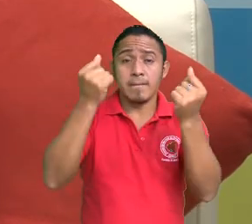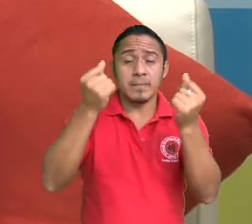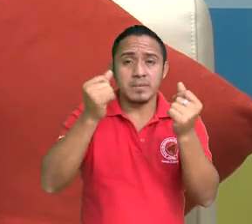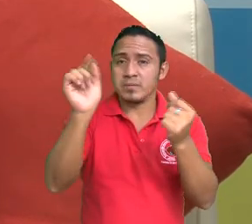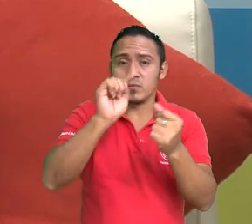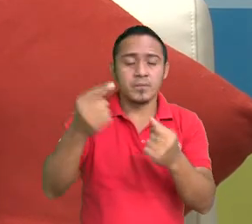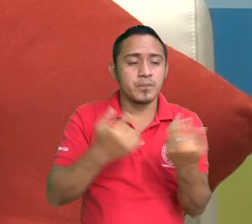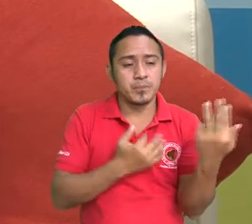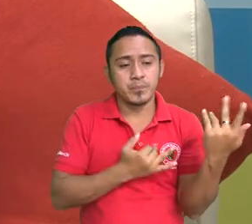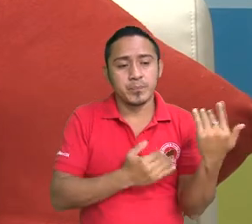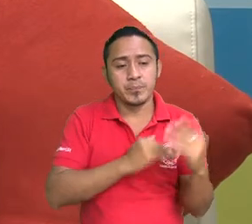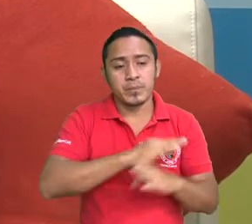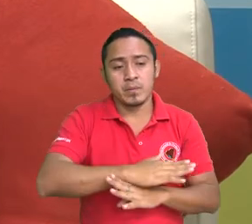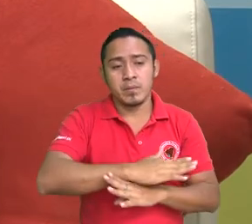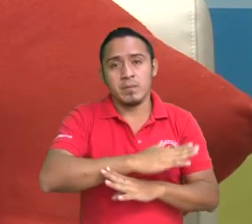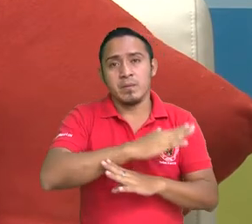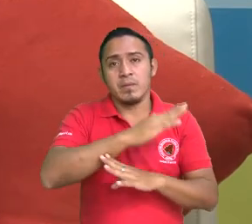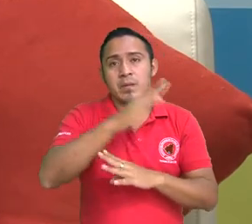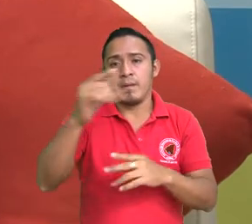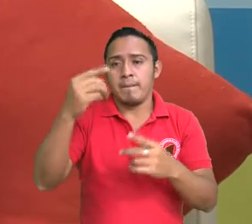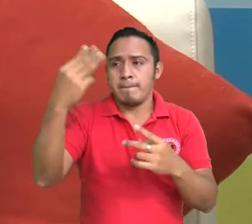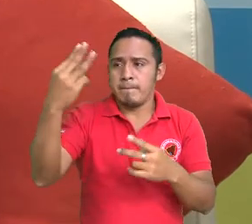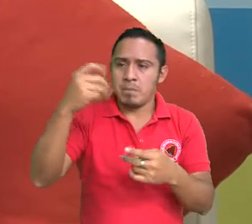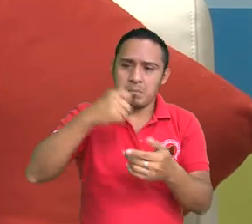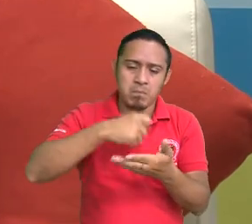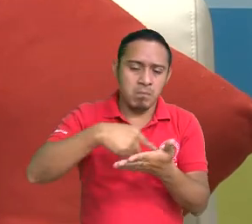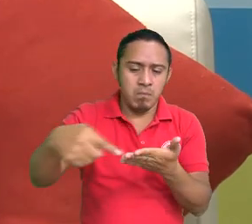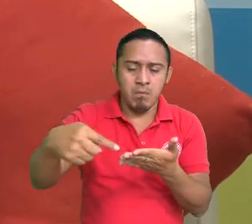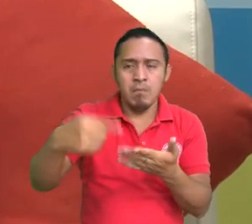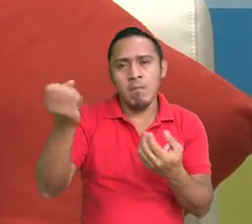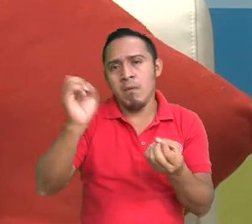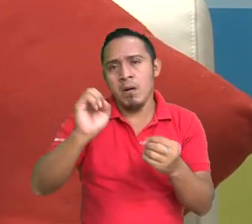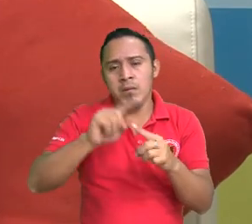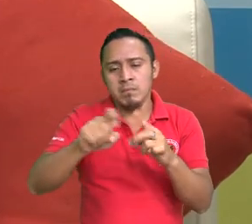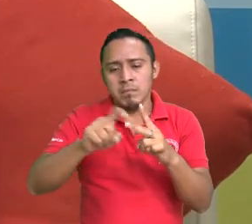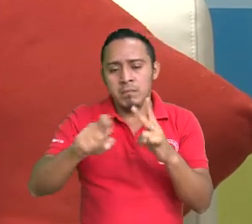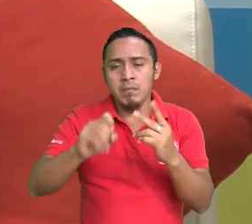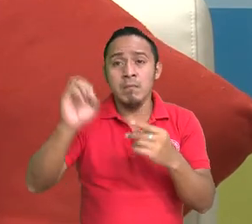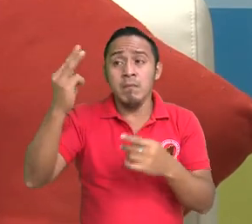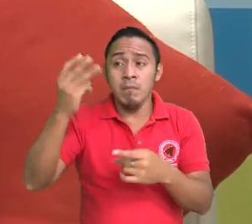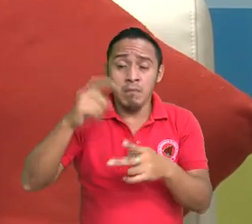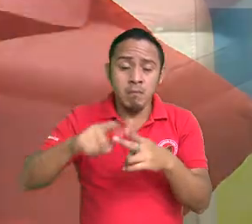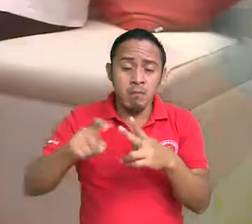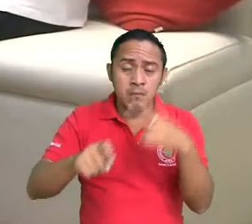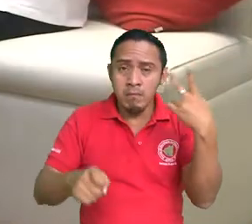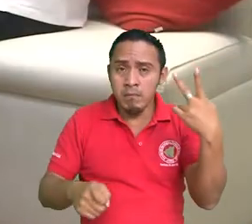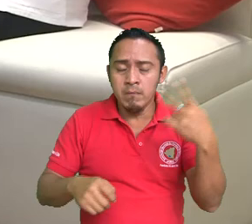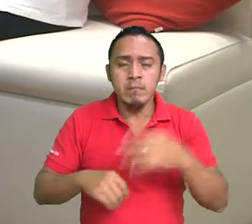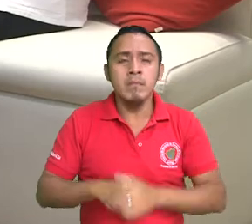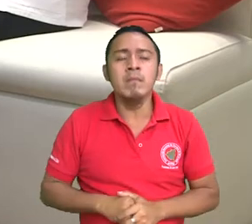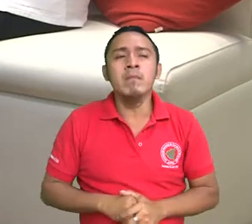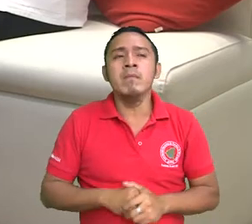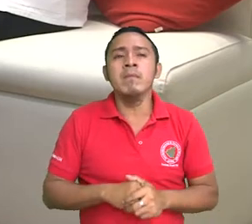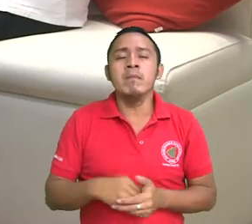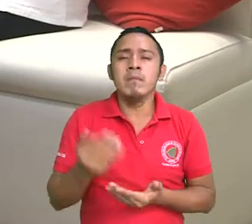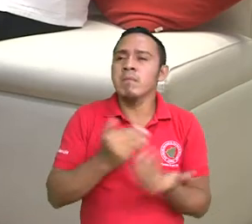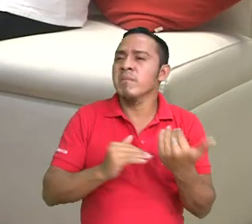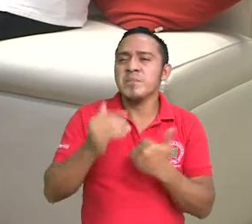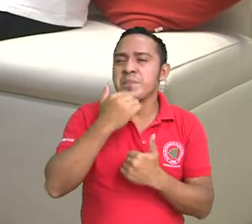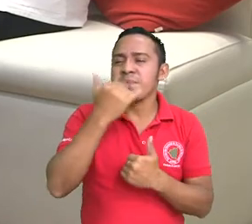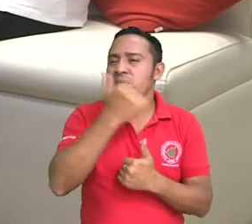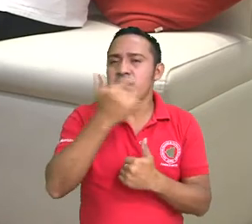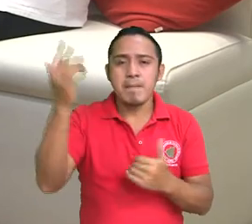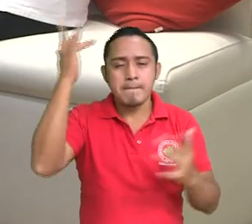estaba diciendo, sino que es a las 3 semanas, al mes o a los 2 meses. Ahora, generalmente, ¿quiénes se preocupan más,